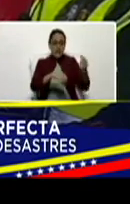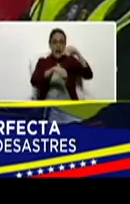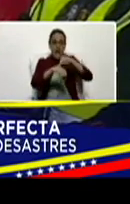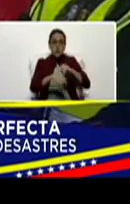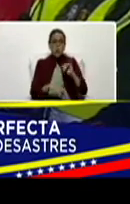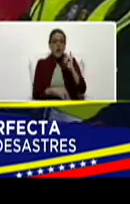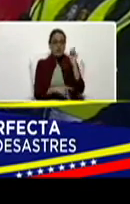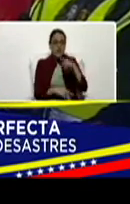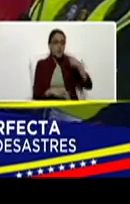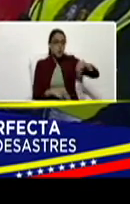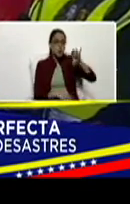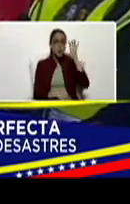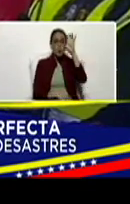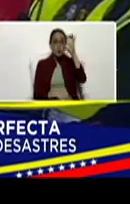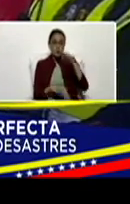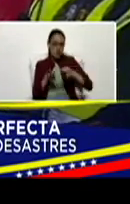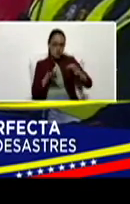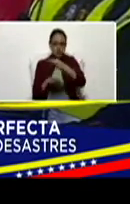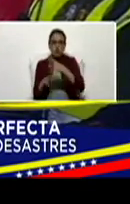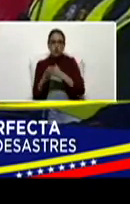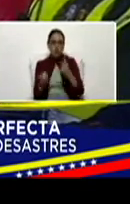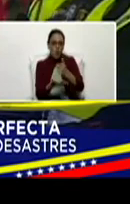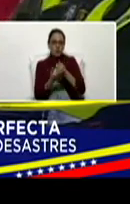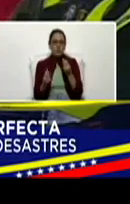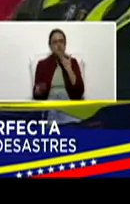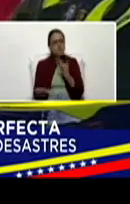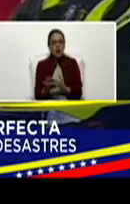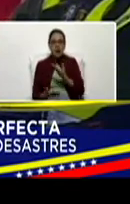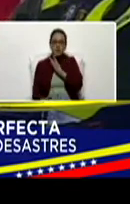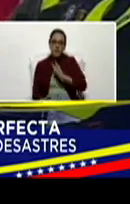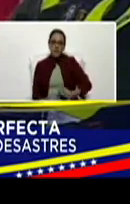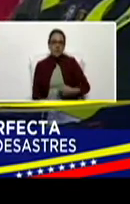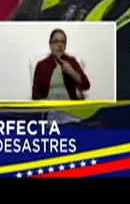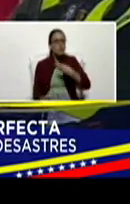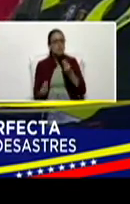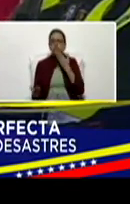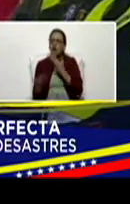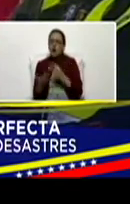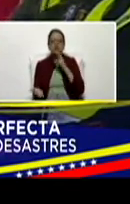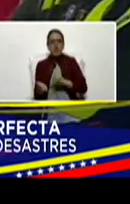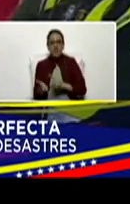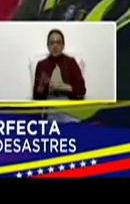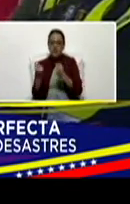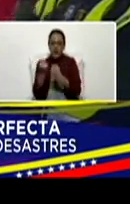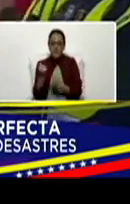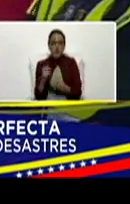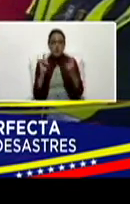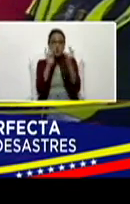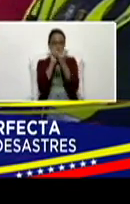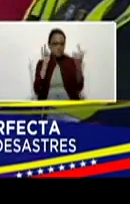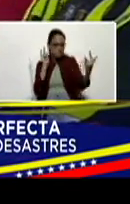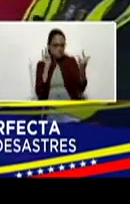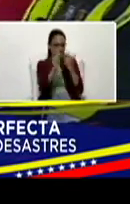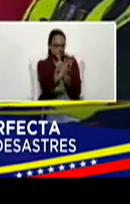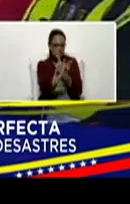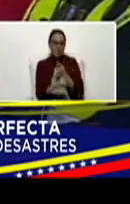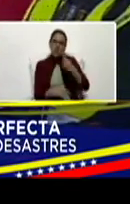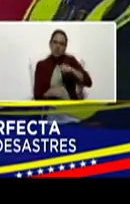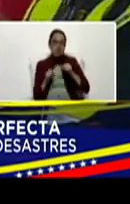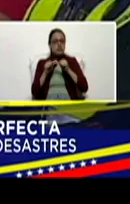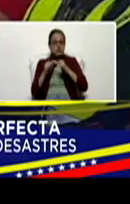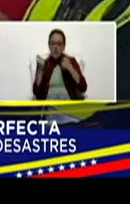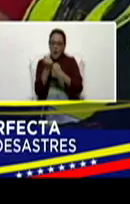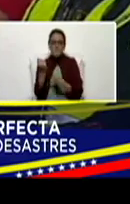y en su nivel municipal Muchísimas gracias presidente estamos sumamente agradecidos Amor con amor le vamos a seguir